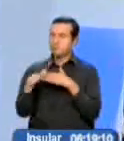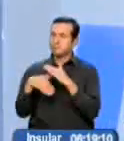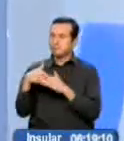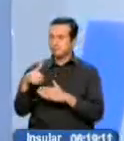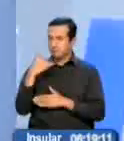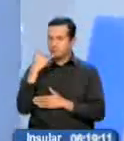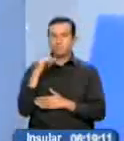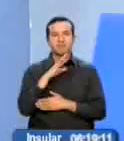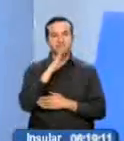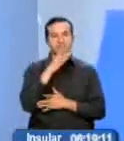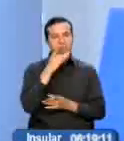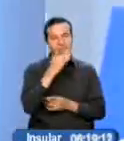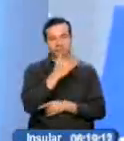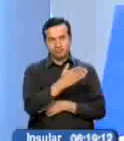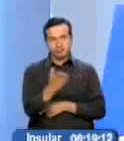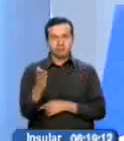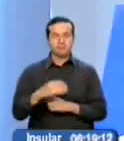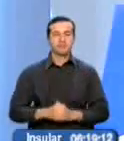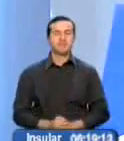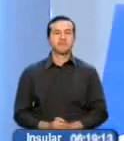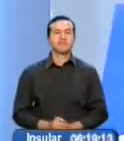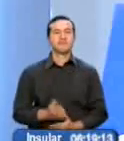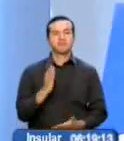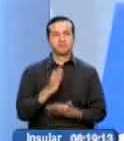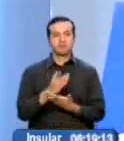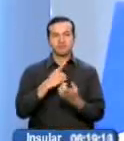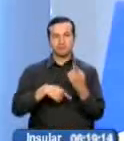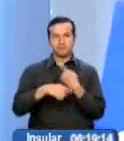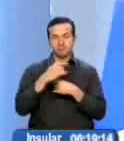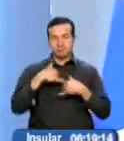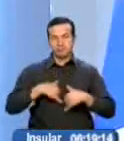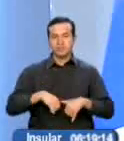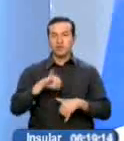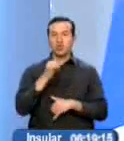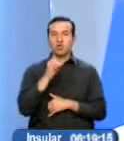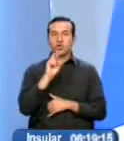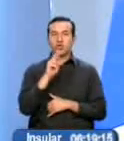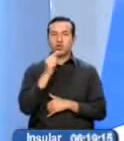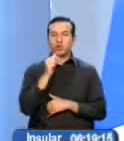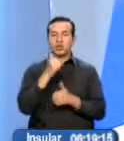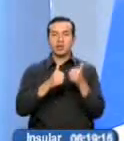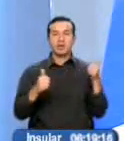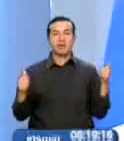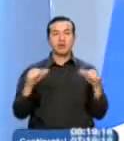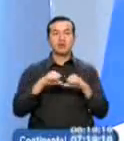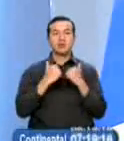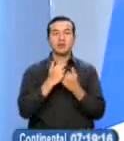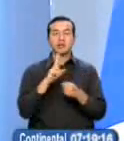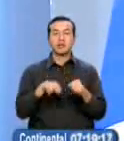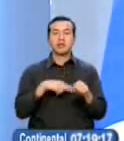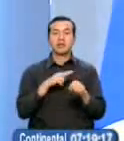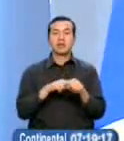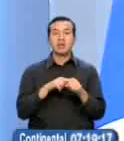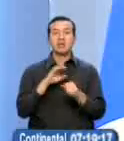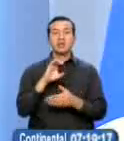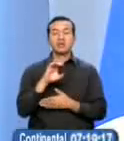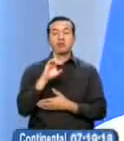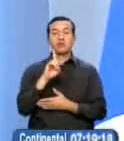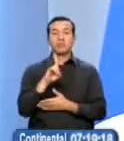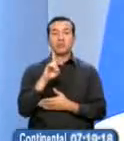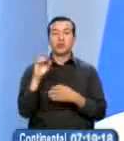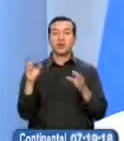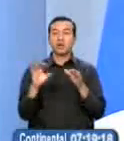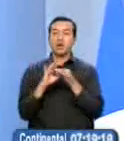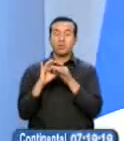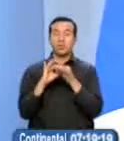llamada. No, a ti, como siempre. Como siempre. Una breve pausa y regresamos ya con Jorge Norero, candidato a la Asamblea Nacional por Centro Democrático en la Alianza por